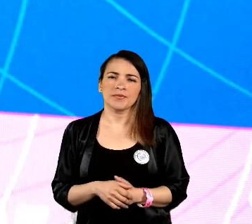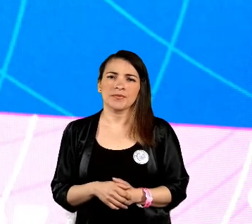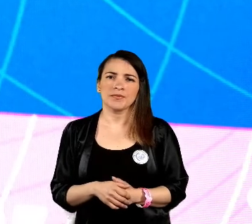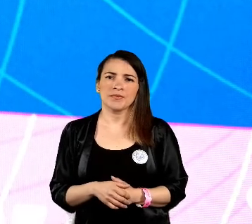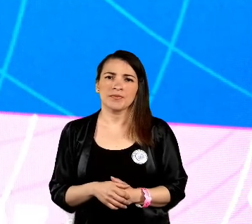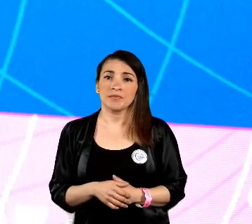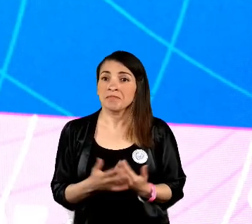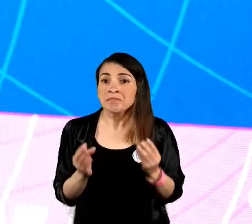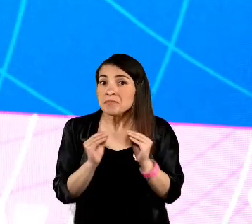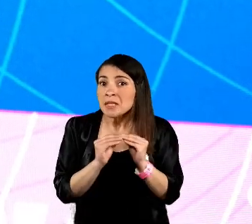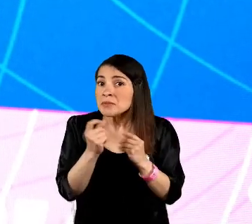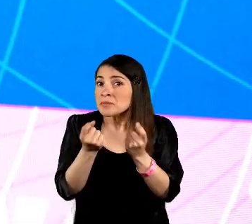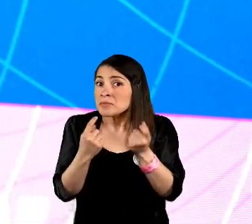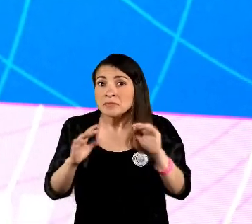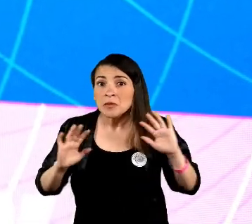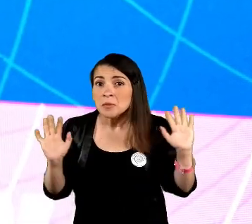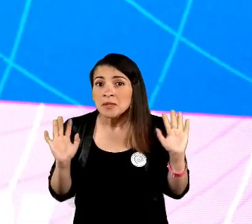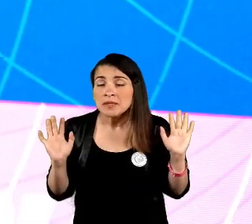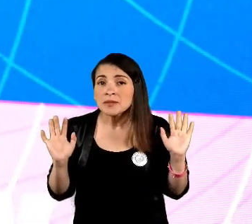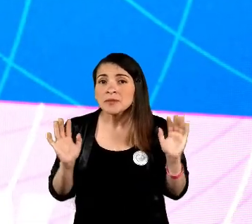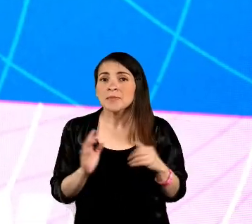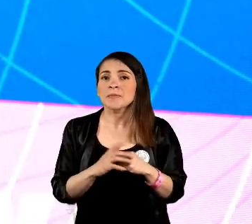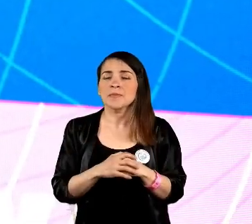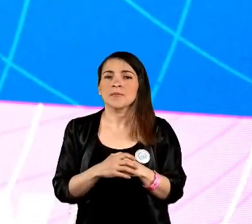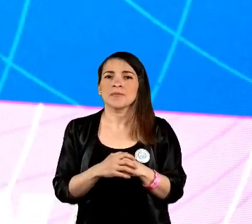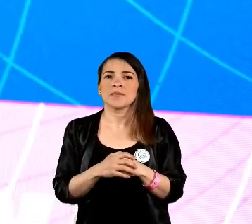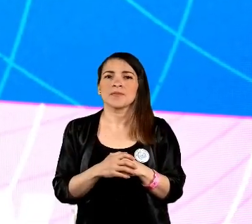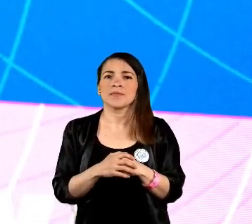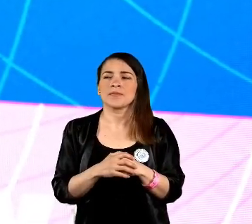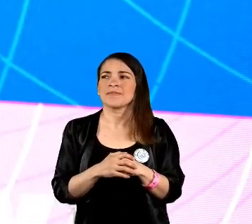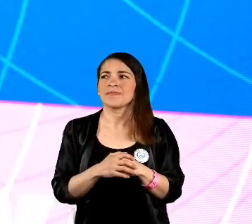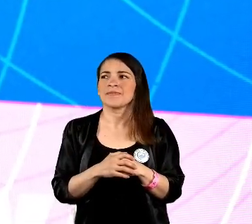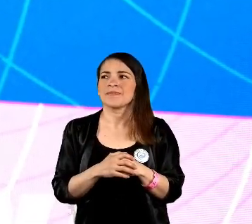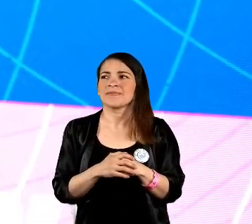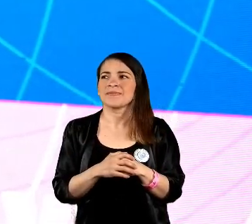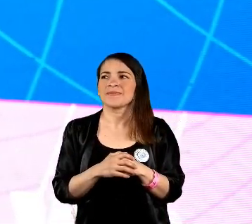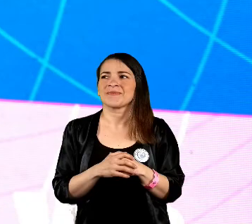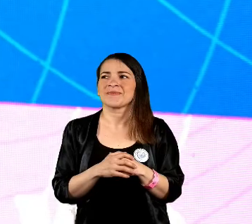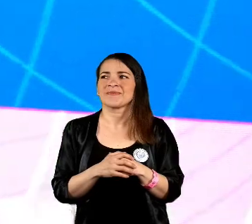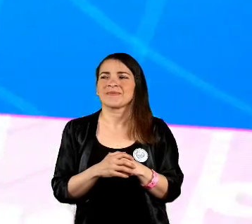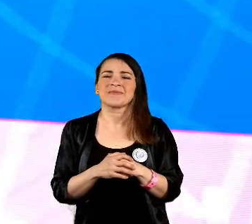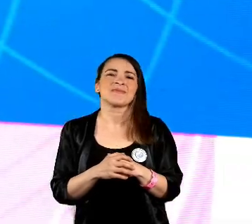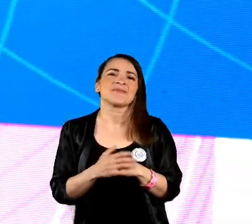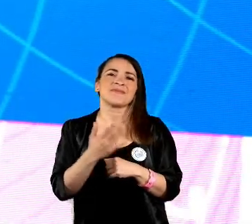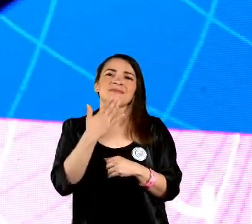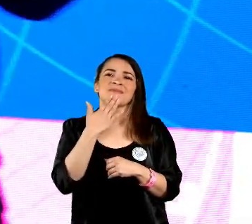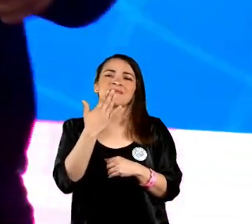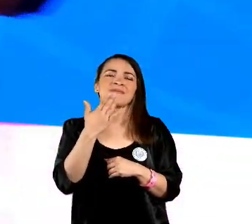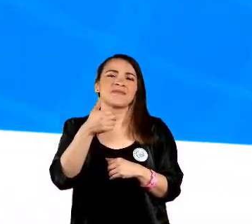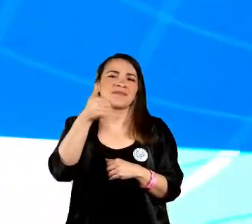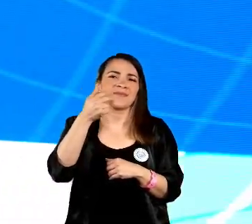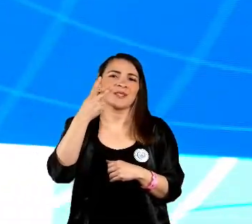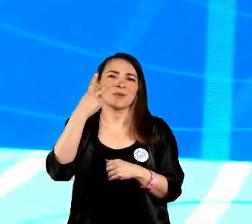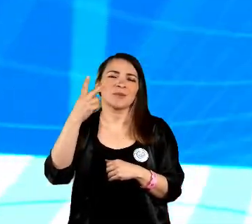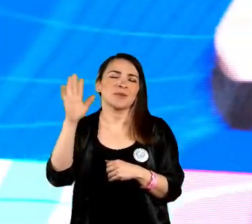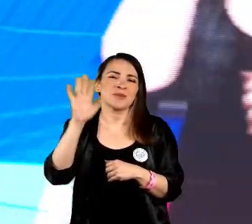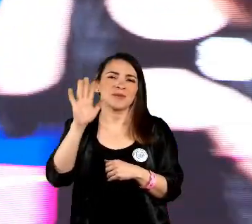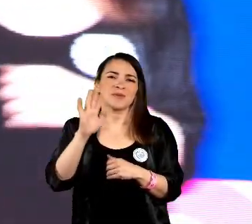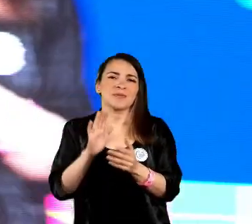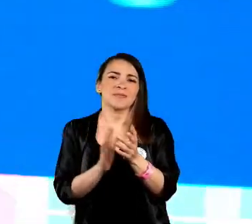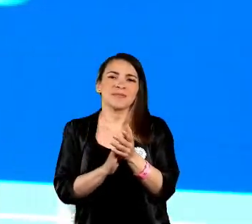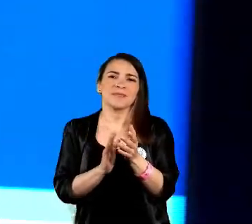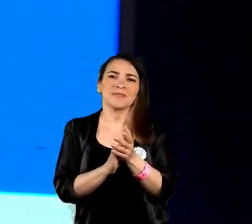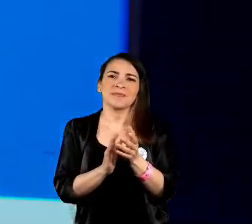si no hay más preguntas así que Okay listo Muchísimas gracias Nos vemos hasta luego